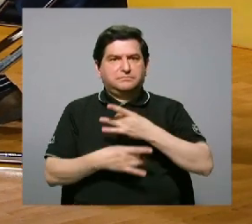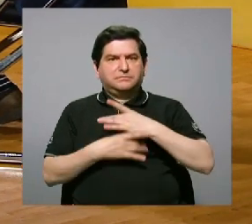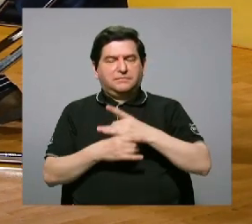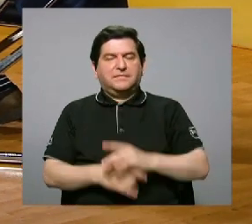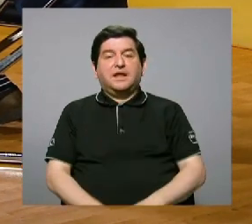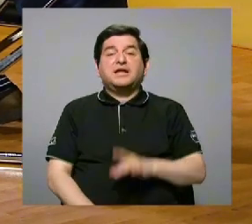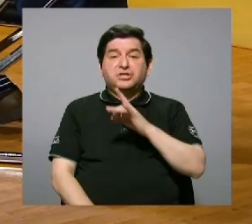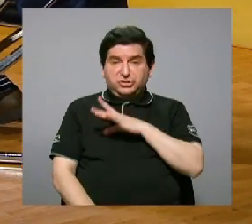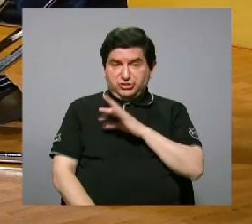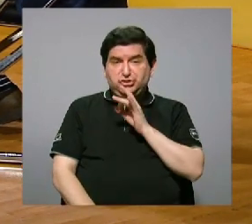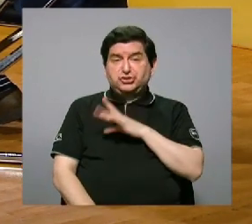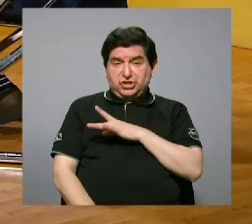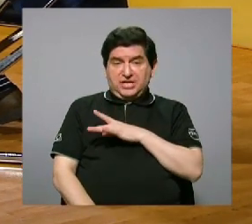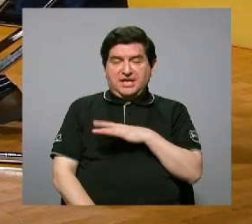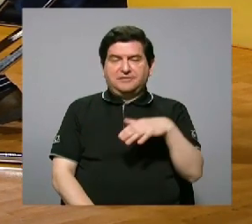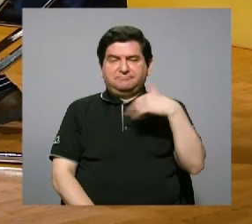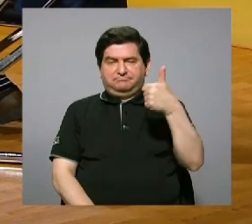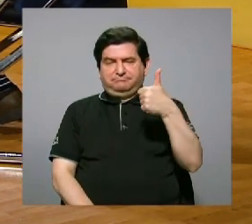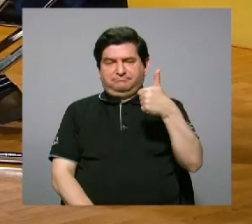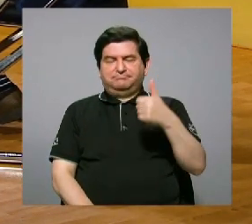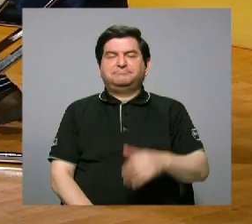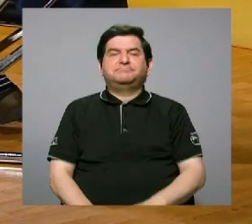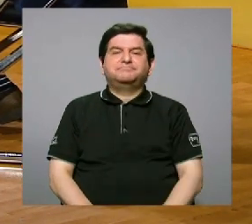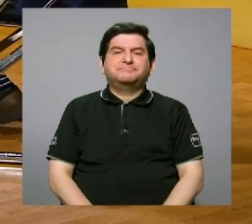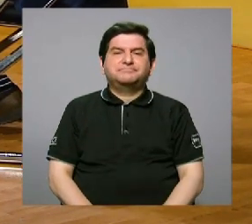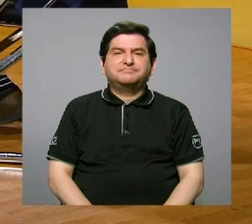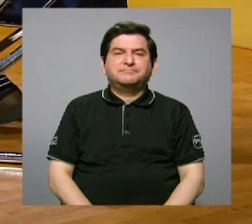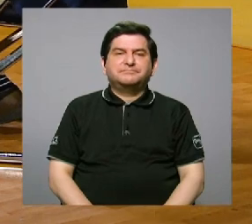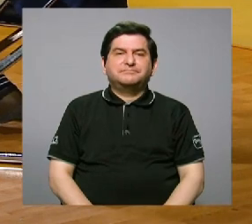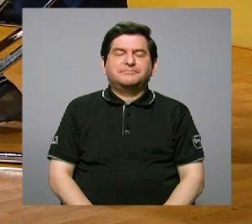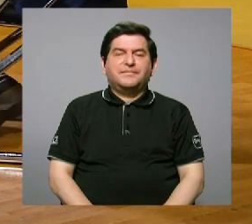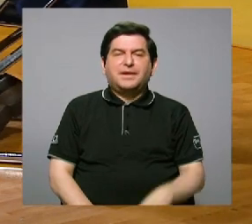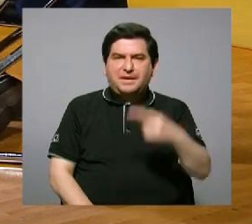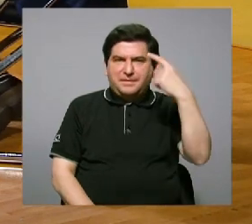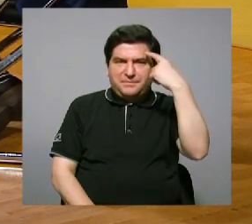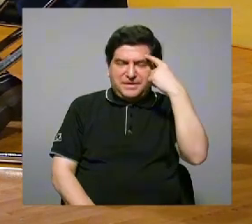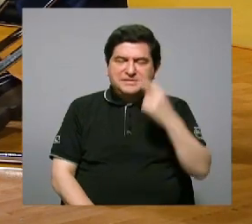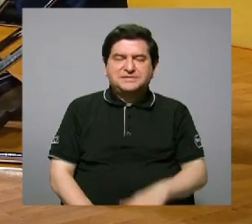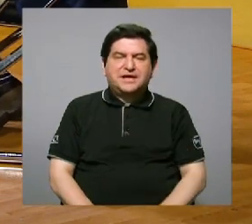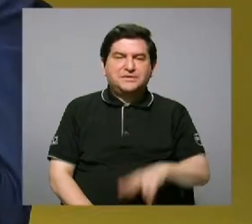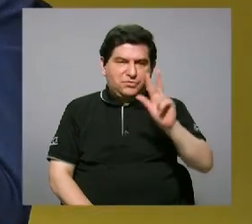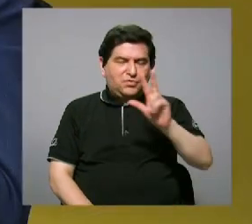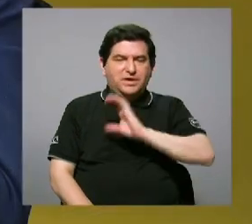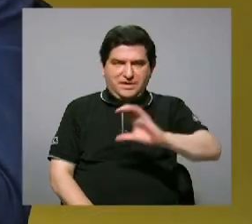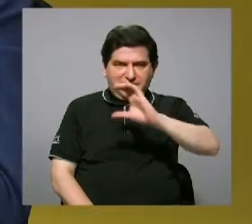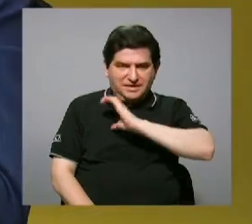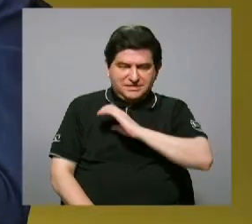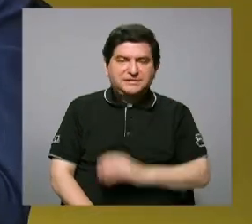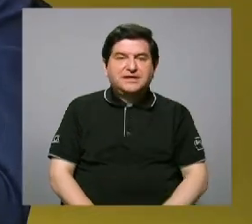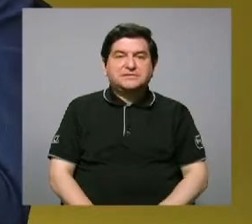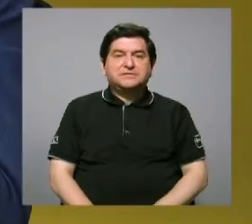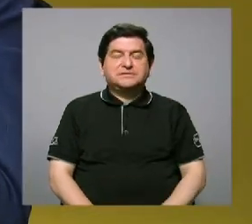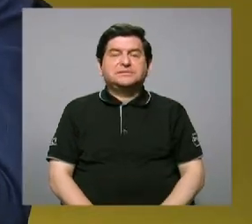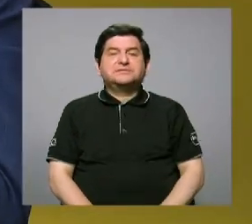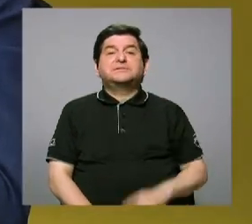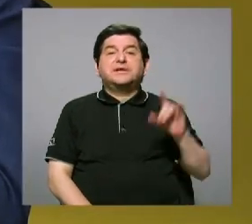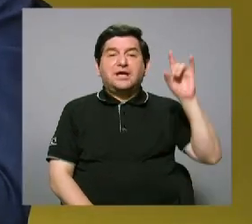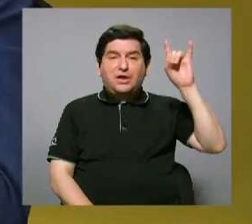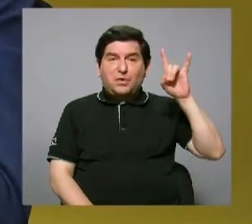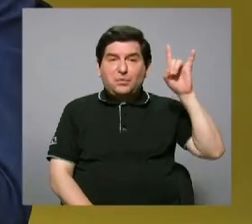Chile. Chile nos gana en promedio, tomando en cuenta los 3 aspectos. Bolivia nos